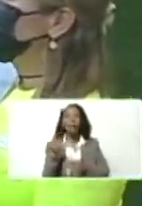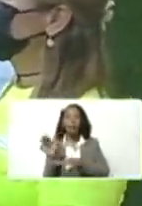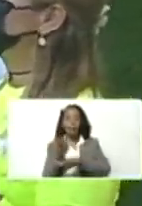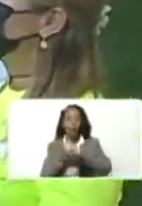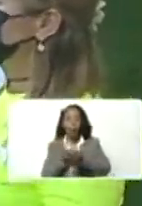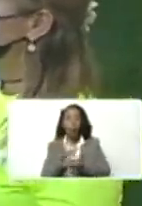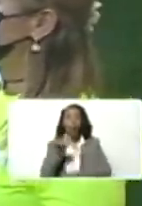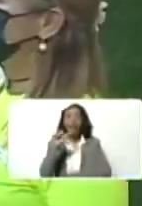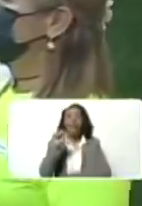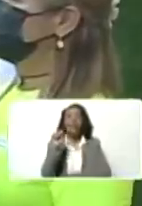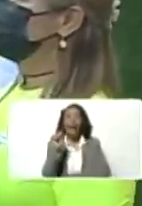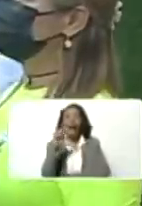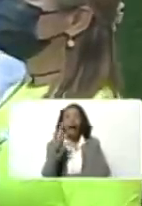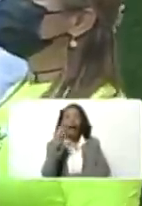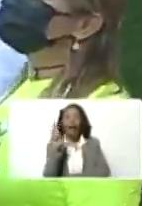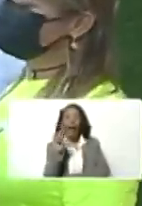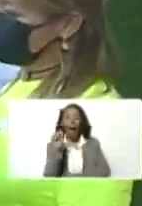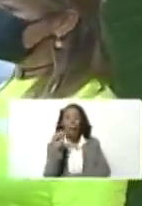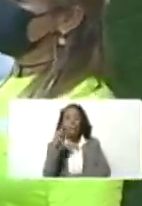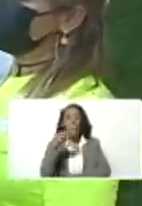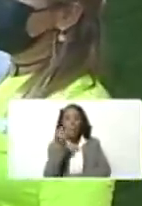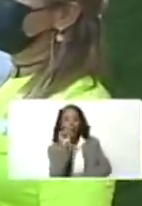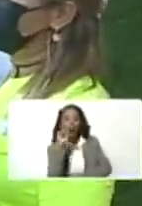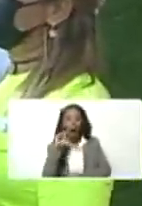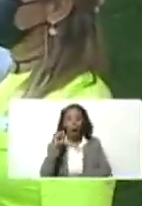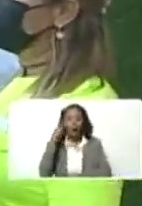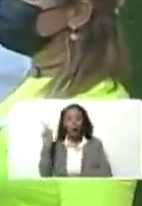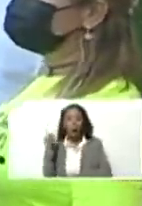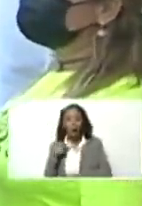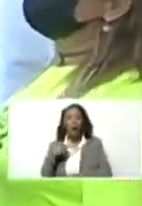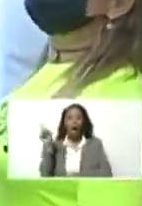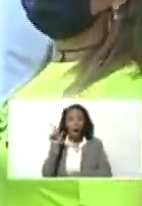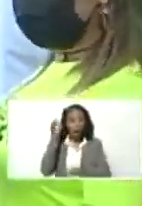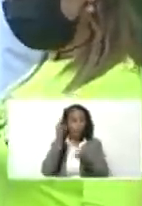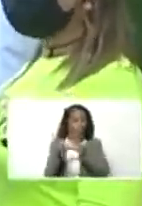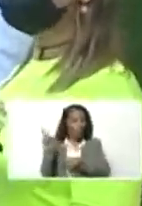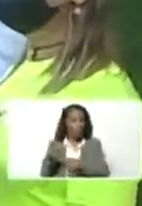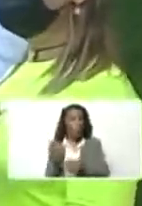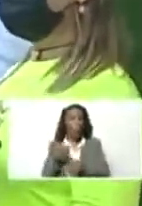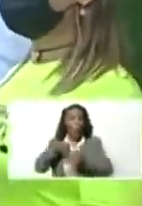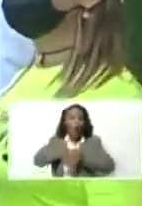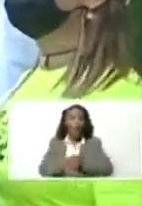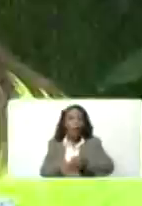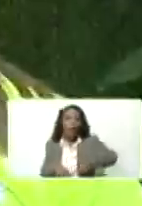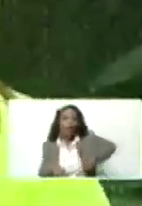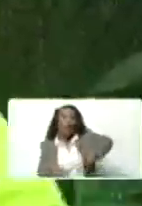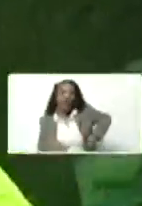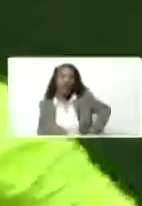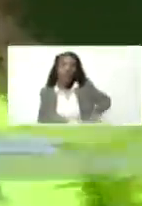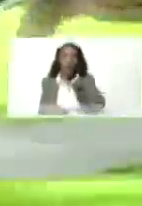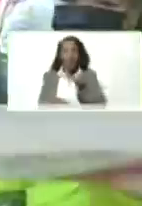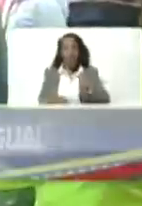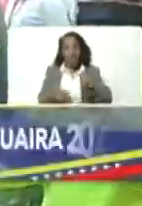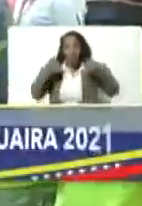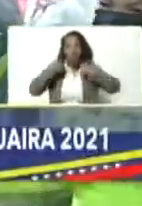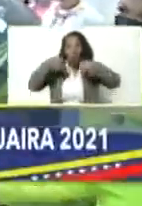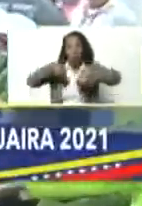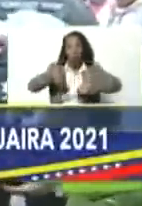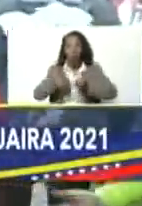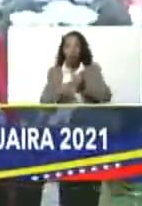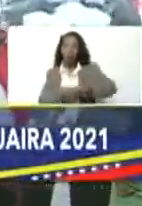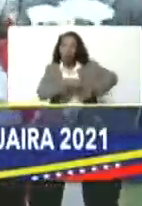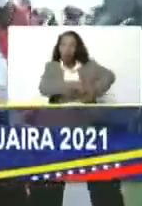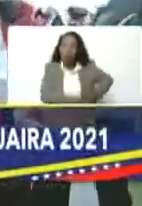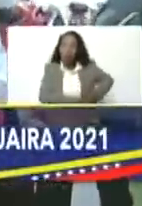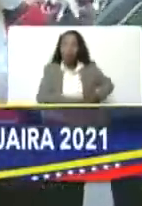Sarrapia. Sataprio. Da suerte. Da suerte. Entonces la voy a cargar en el bolsillo izquierdo. A partir de hoy. Bueno, que Dios